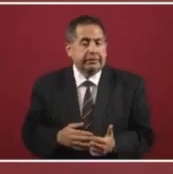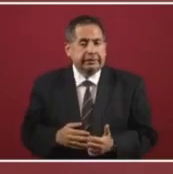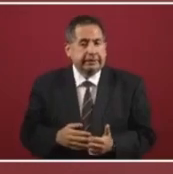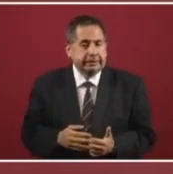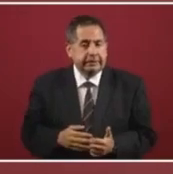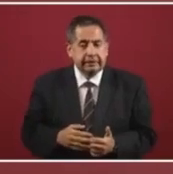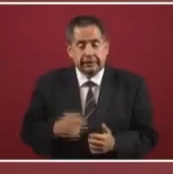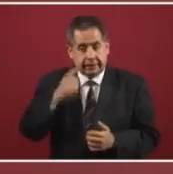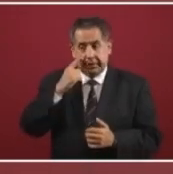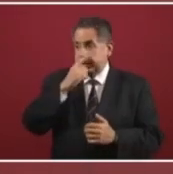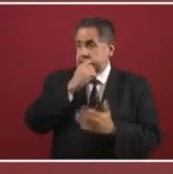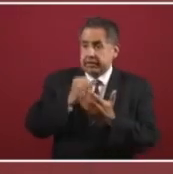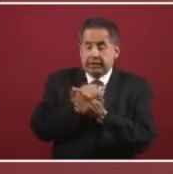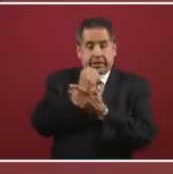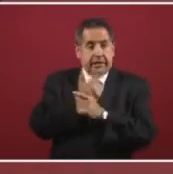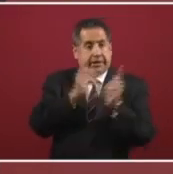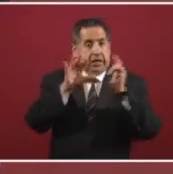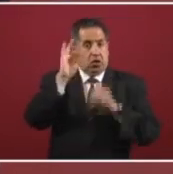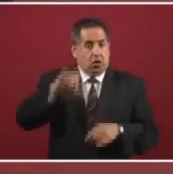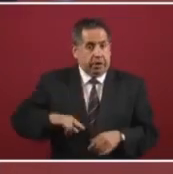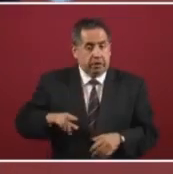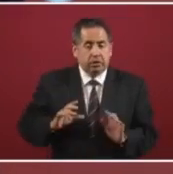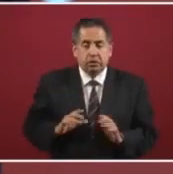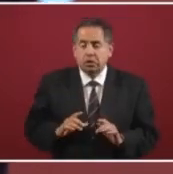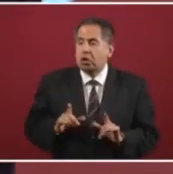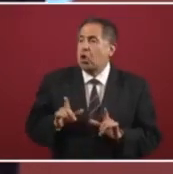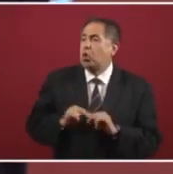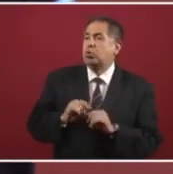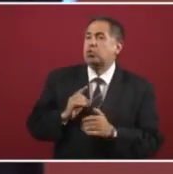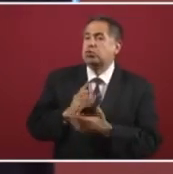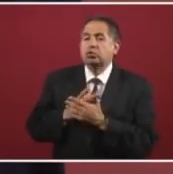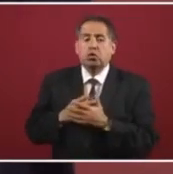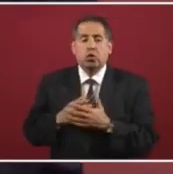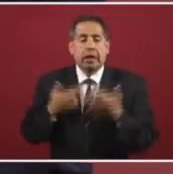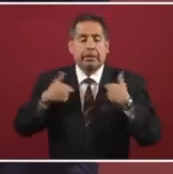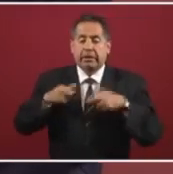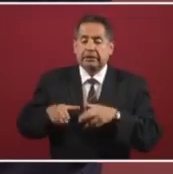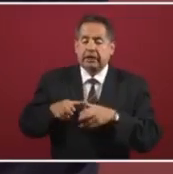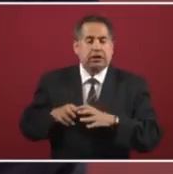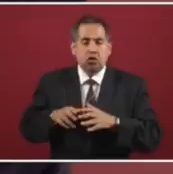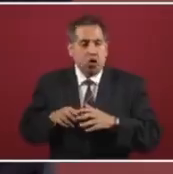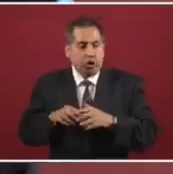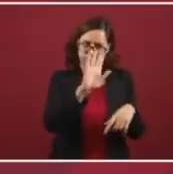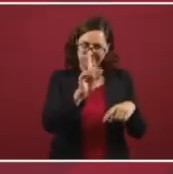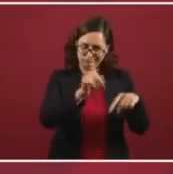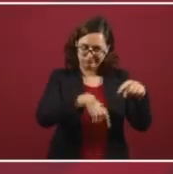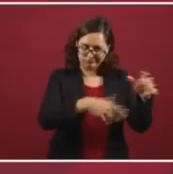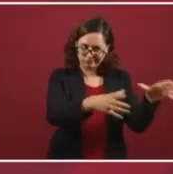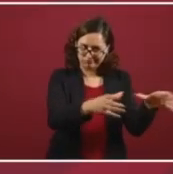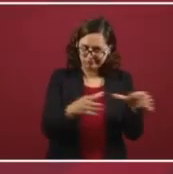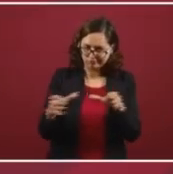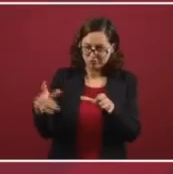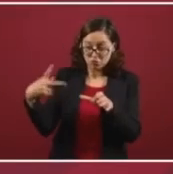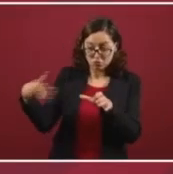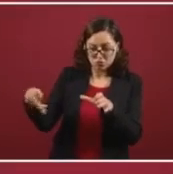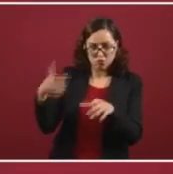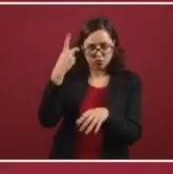robado y dijo que la investigación del decomiso a Zenly Llegón está en proceso. El que se